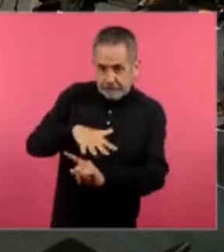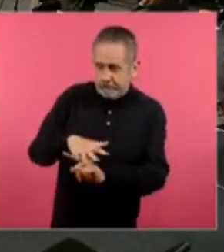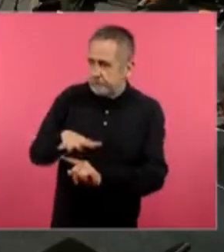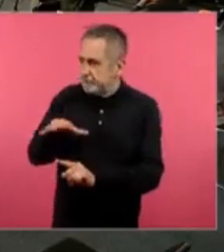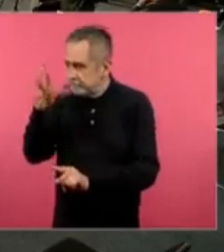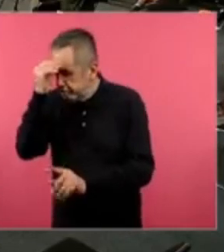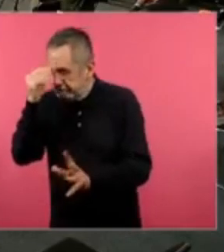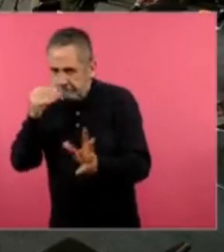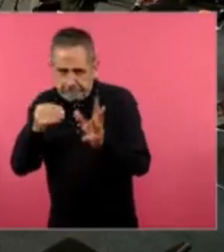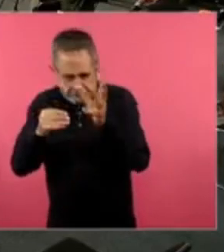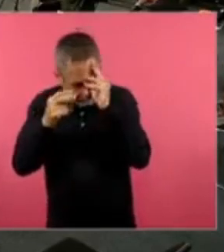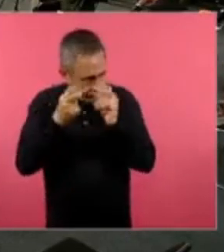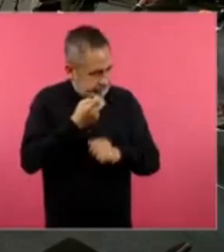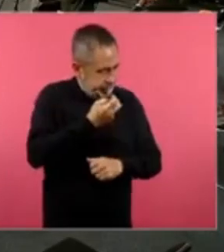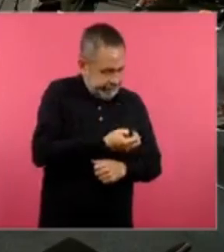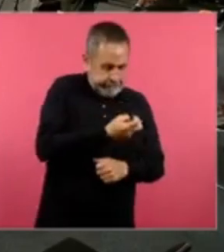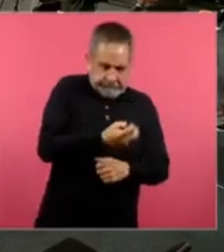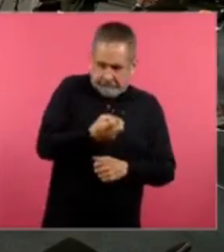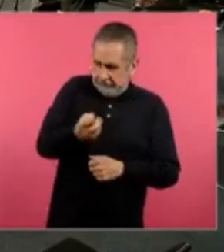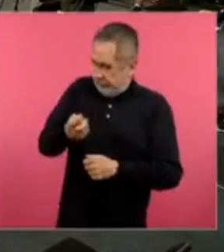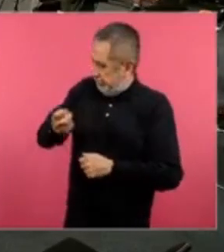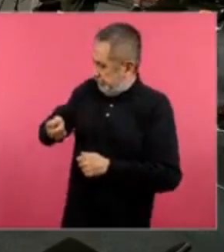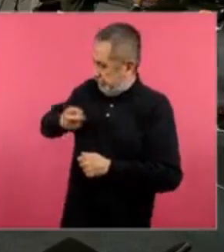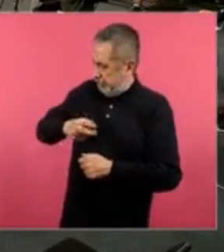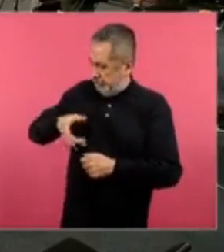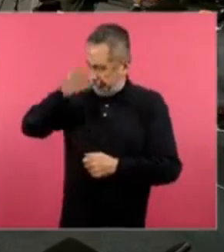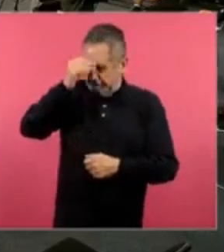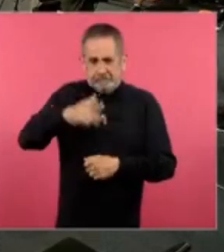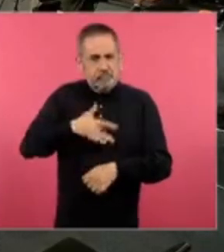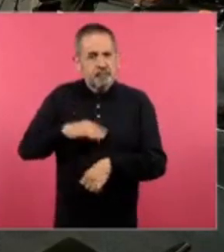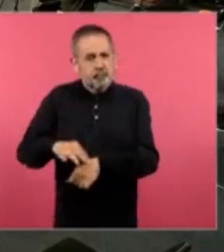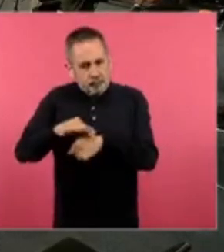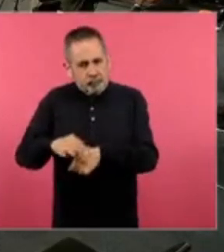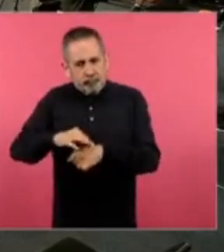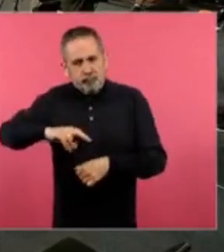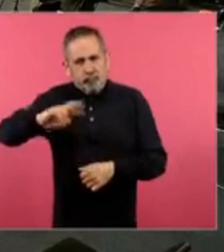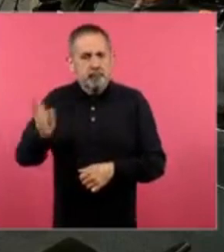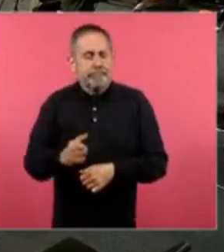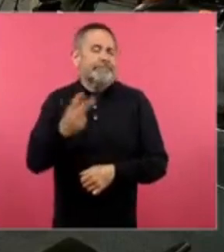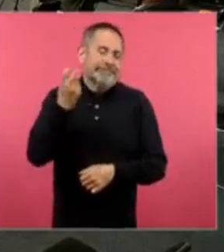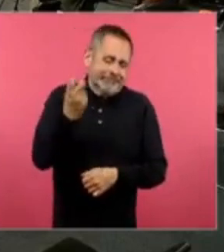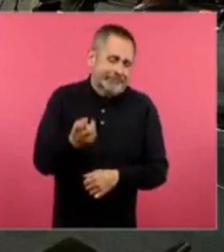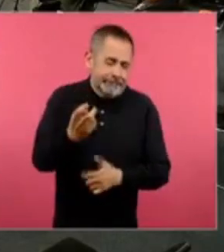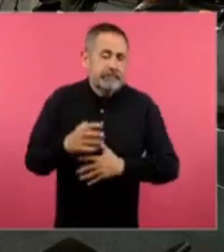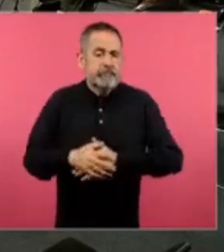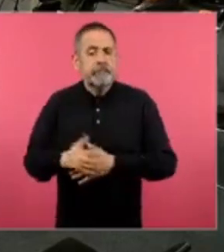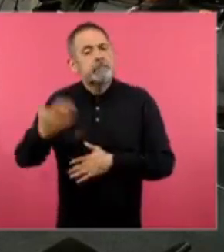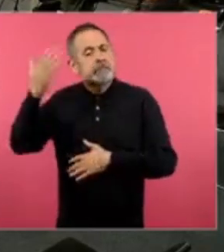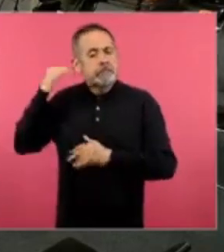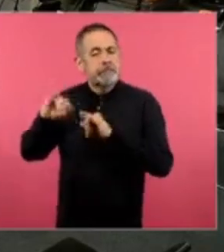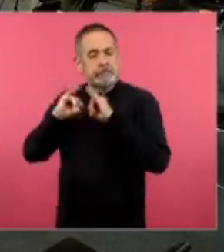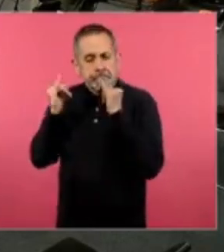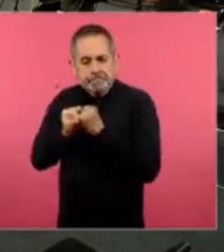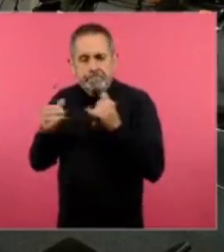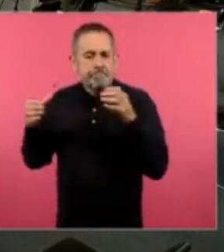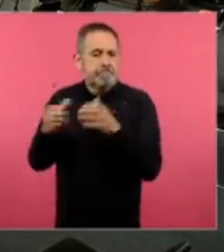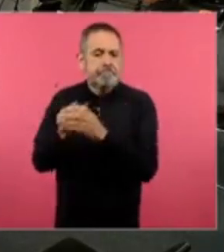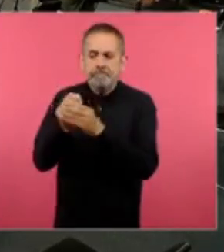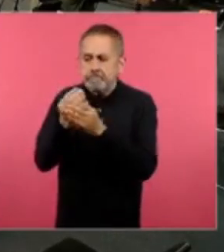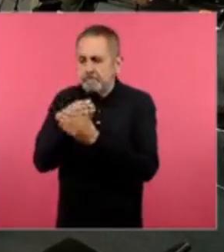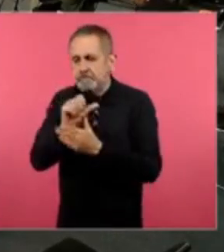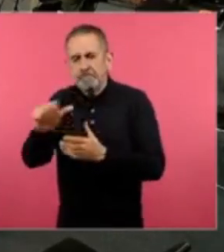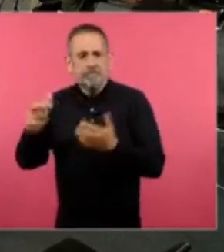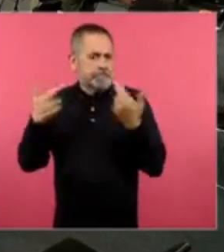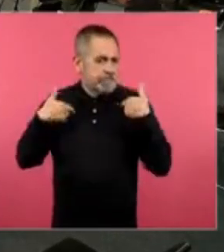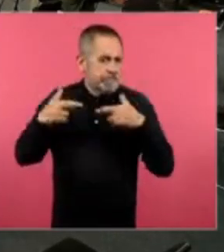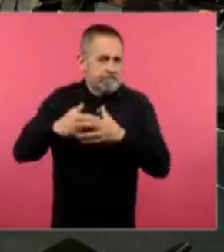Y pues algo que ya hemos visto durante muchísimos consejos técnicos, algo que siempre se maneja en cursos de formación continua, hay